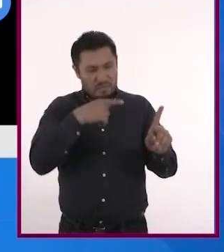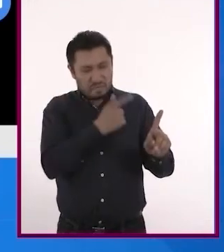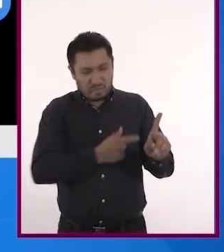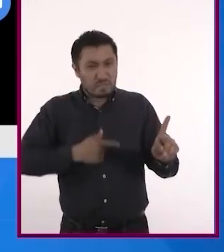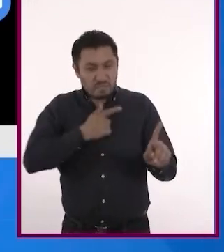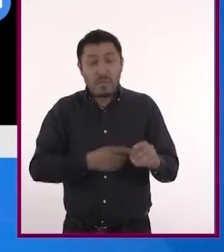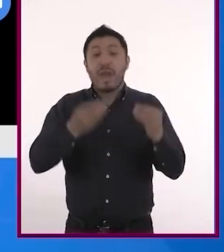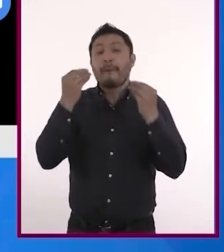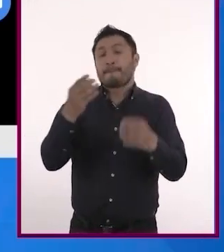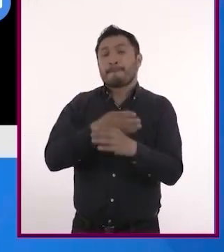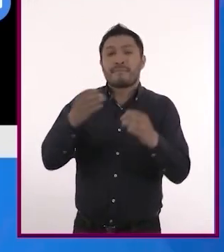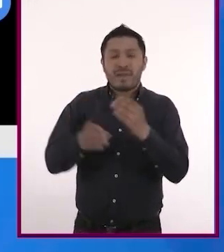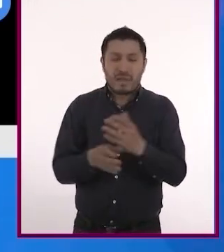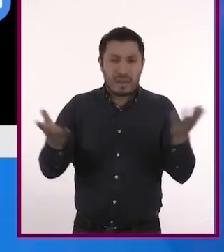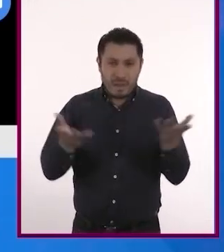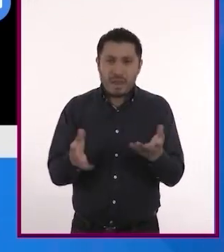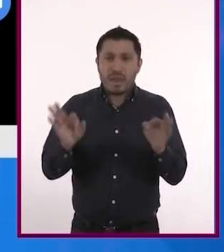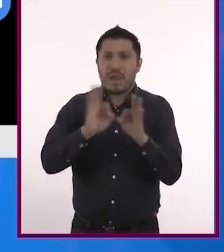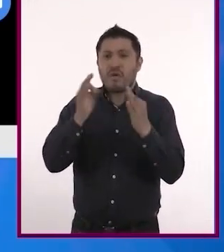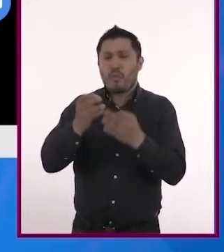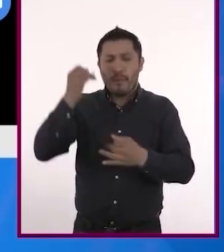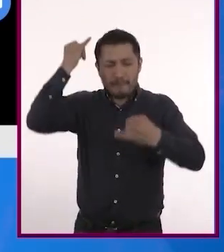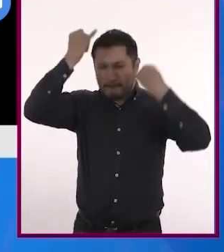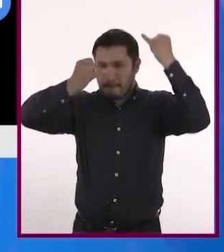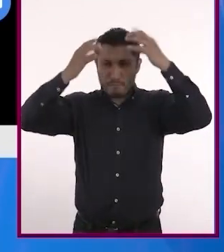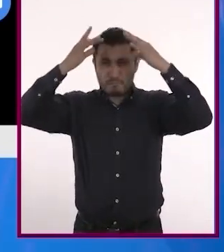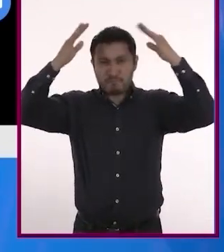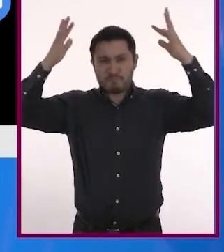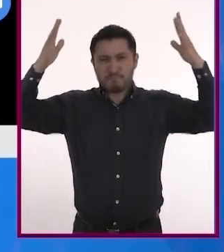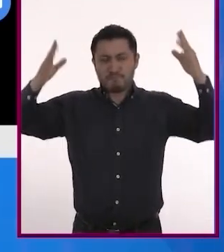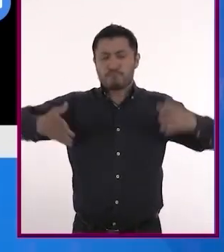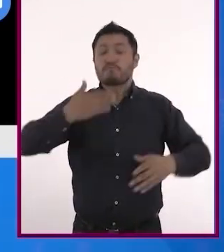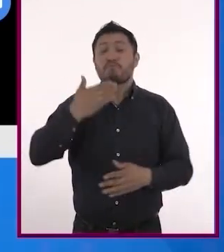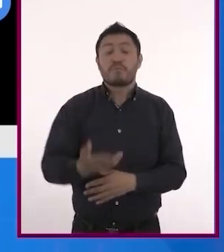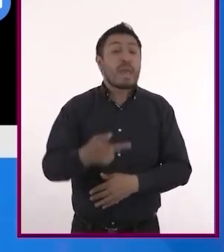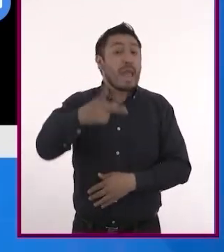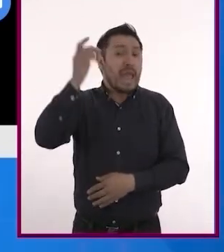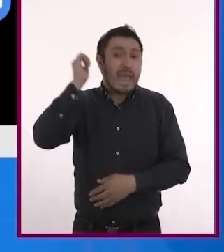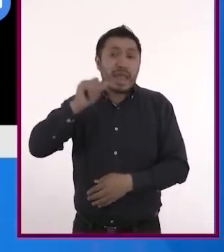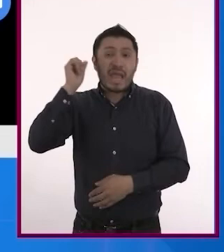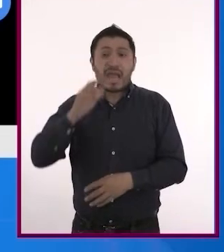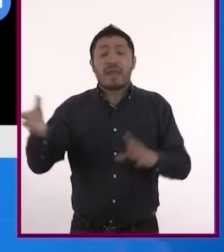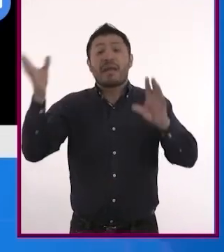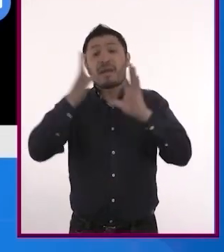muchas cosas que podemos hacer de manera creativa, pero siempre